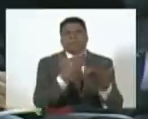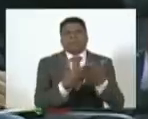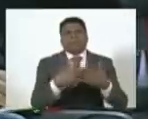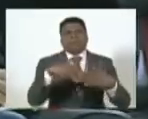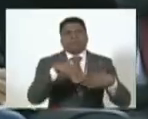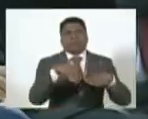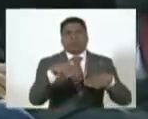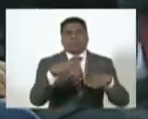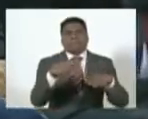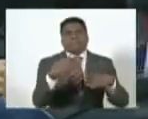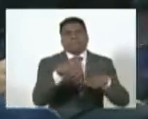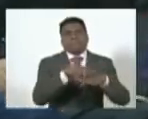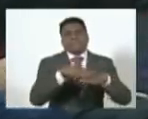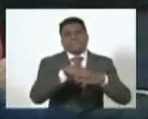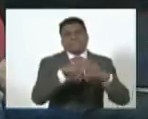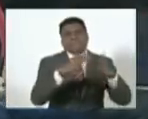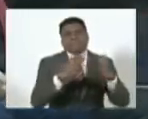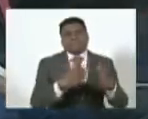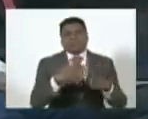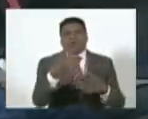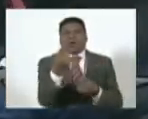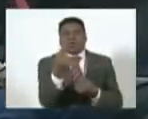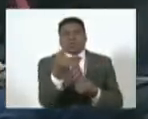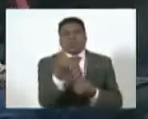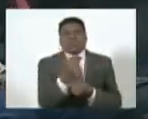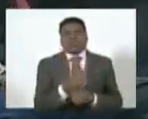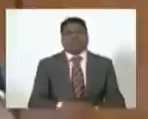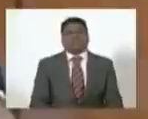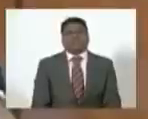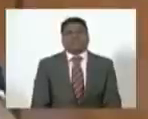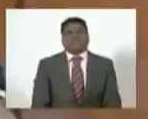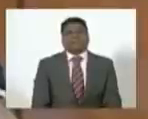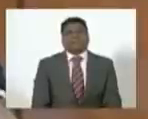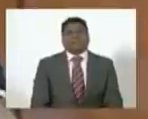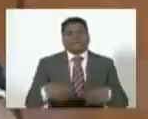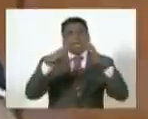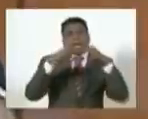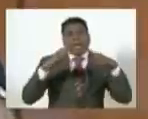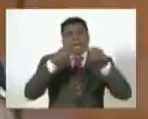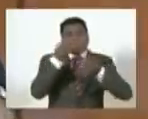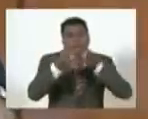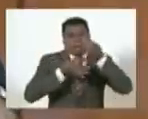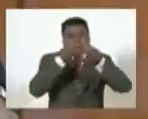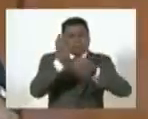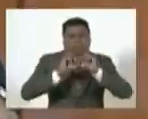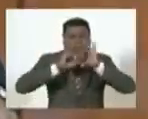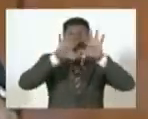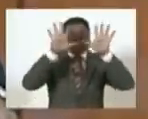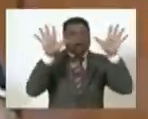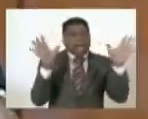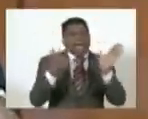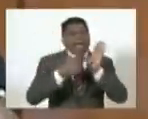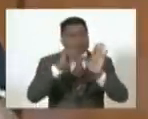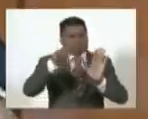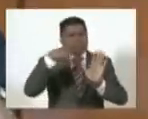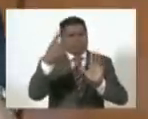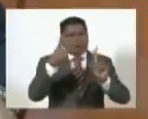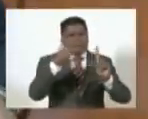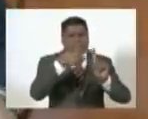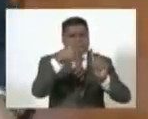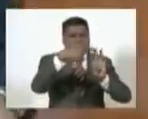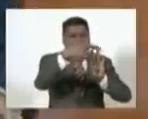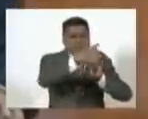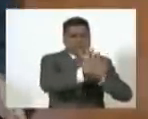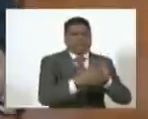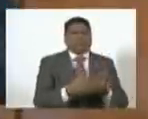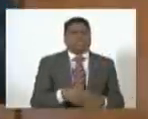a todos en el corral, ¿no? Hacer una explicación detallada de esta excepción, el segundo año